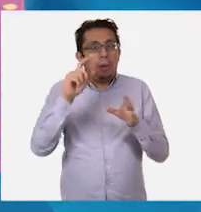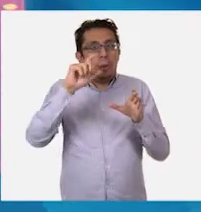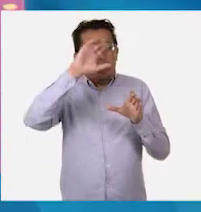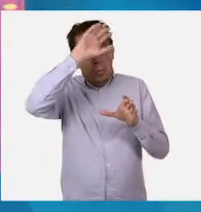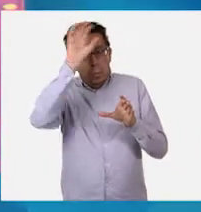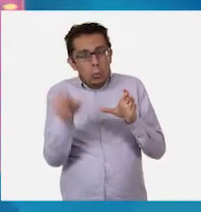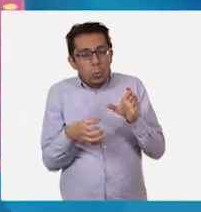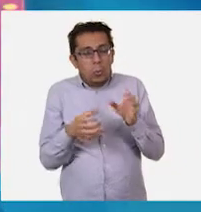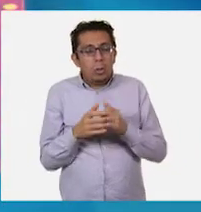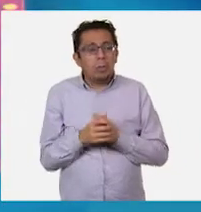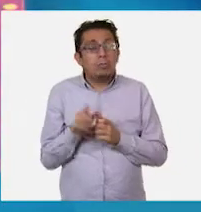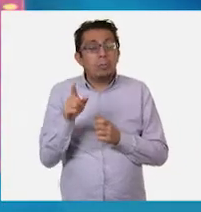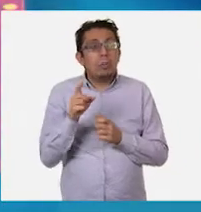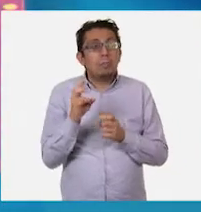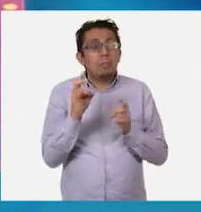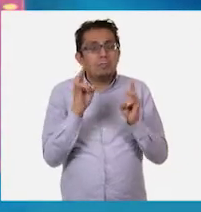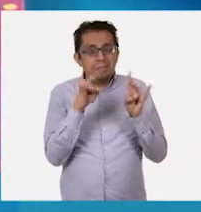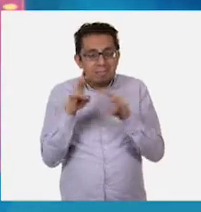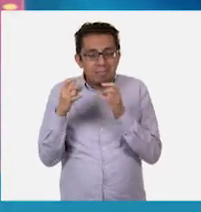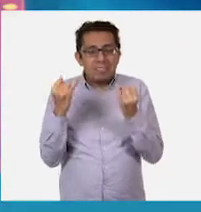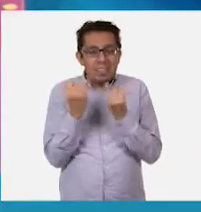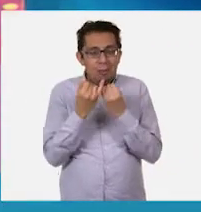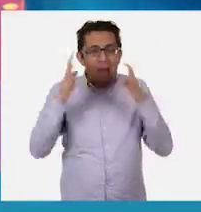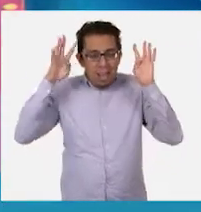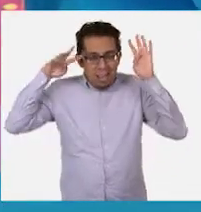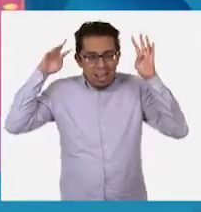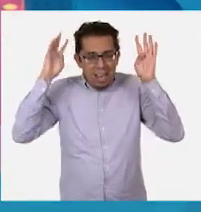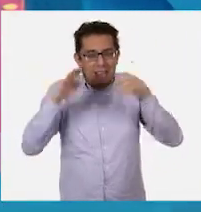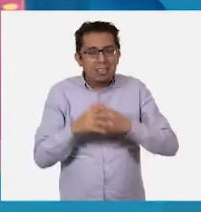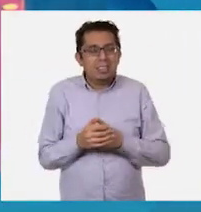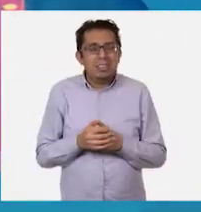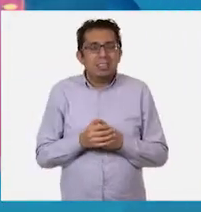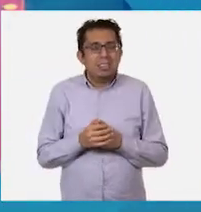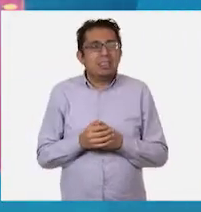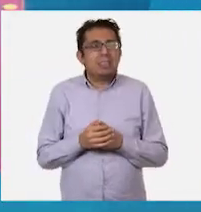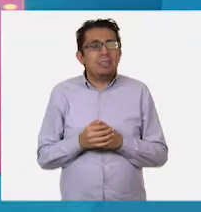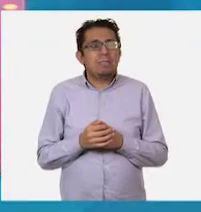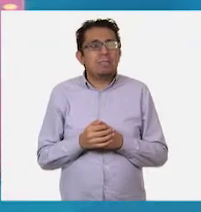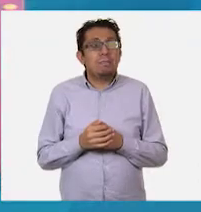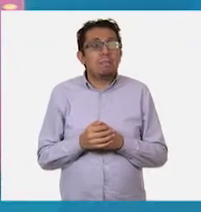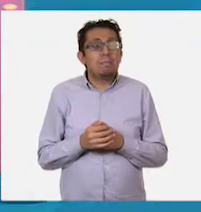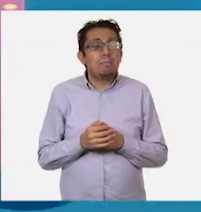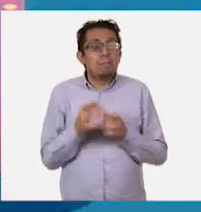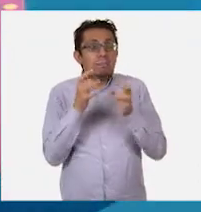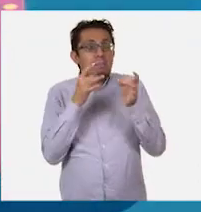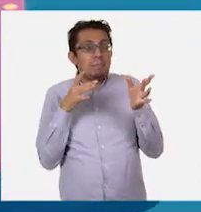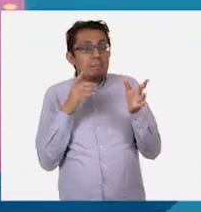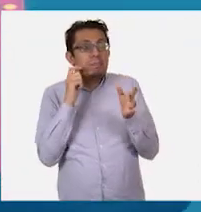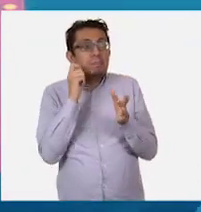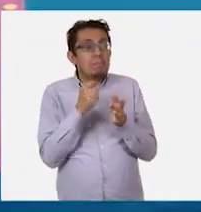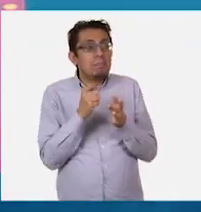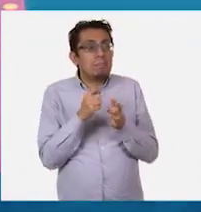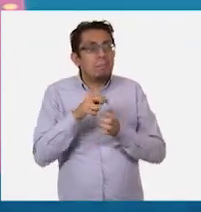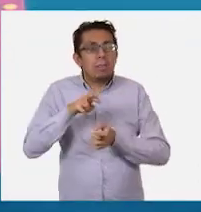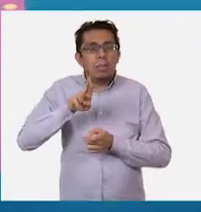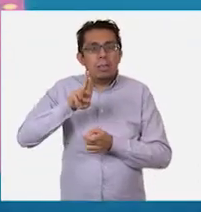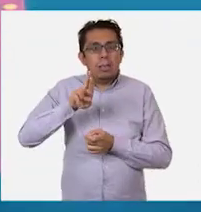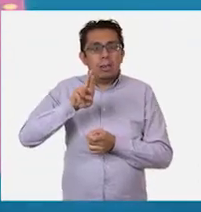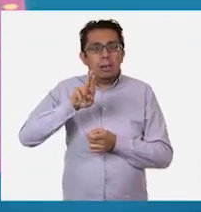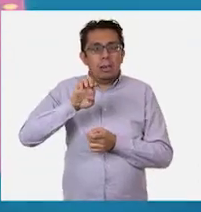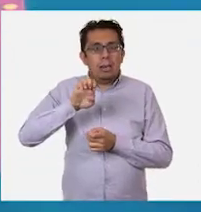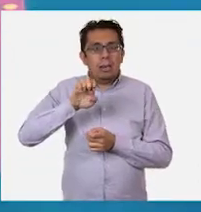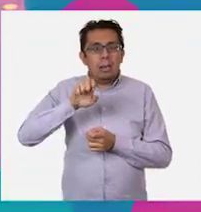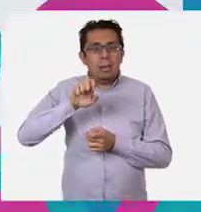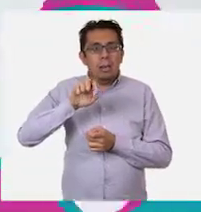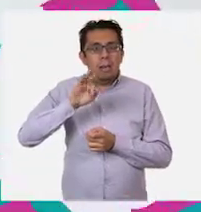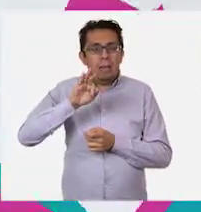ciencia y ponte listo como ajo listo. Y la ruleta se detuvo en el tema de refracción y reflexión de la